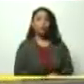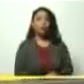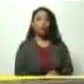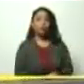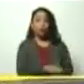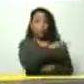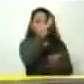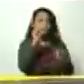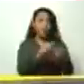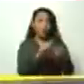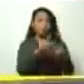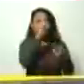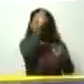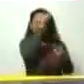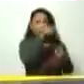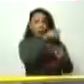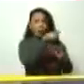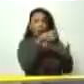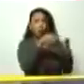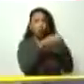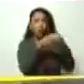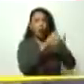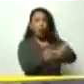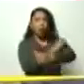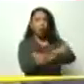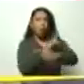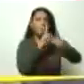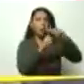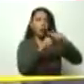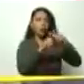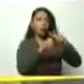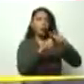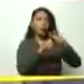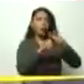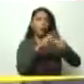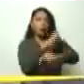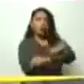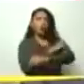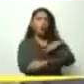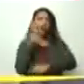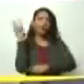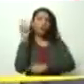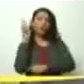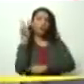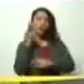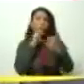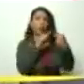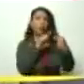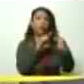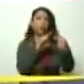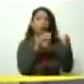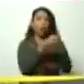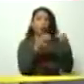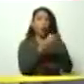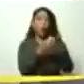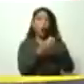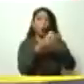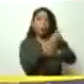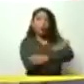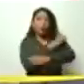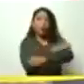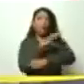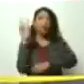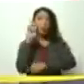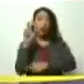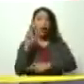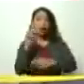reconocimiento por parte de este sector que usted ha identificado muy bien de la oposición venezolana de esta fracción de la oposición venezolana es un